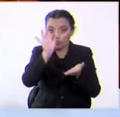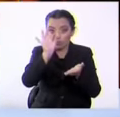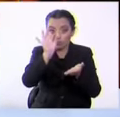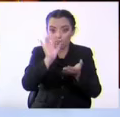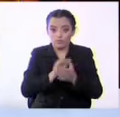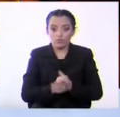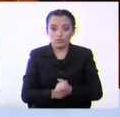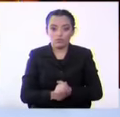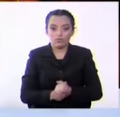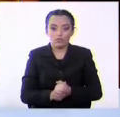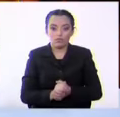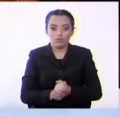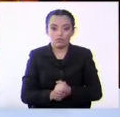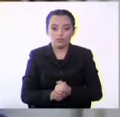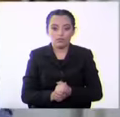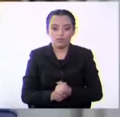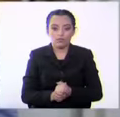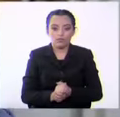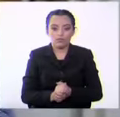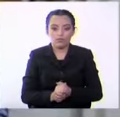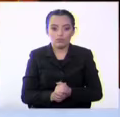Amañado.